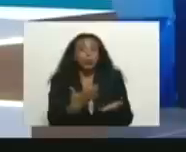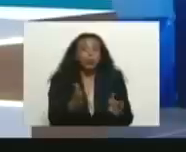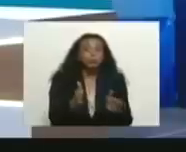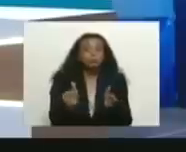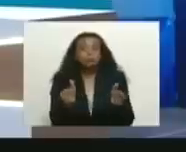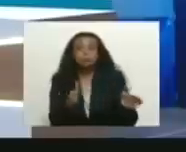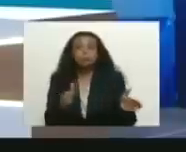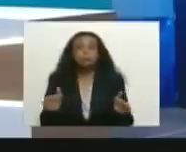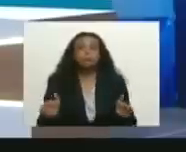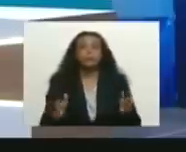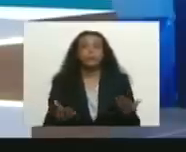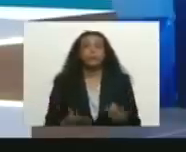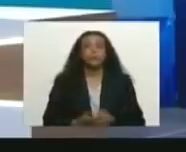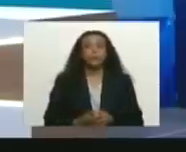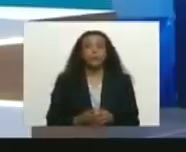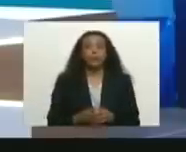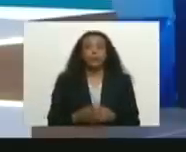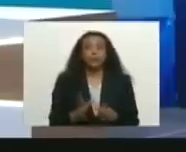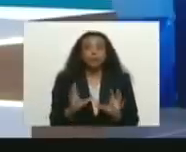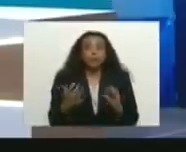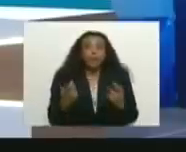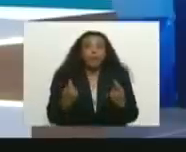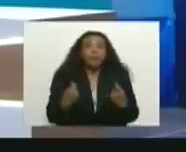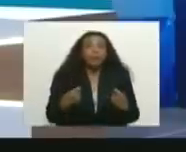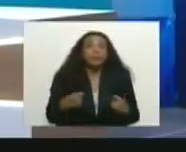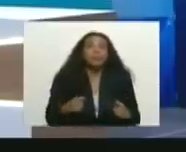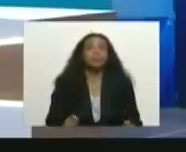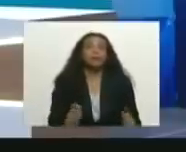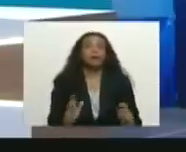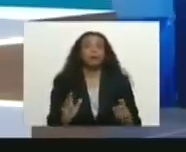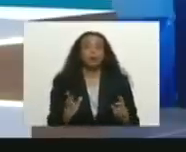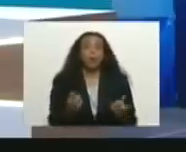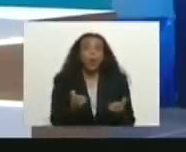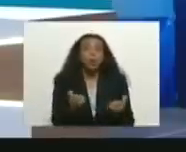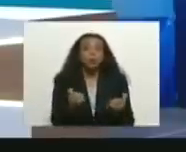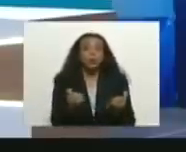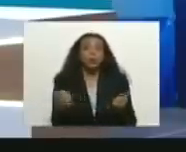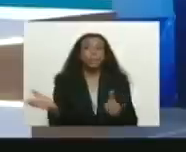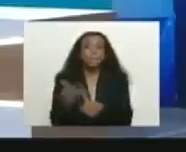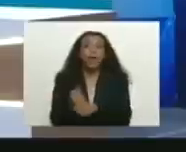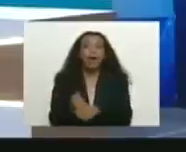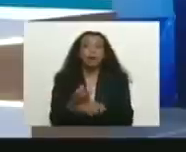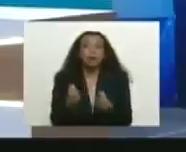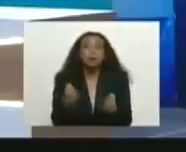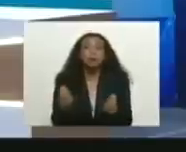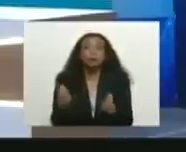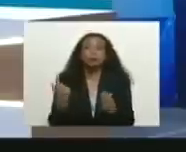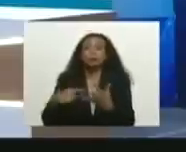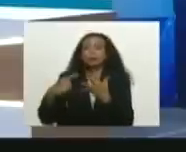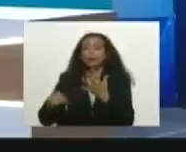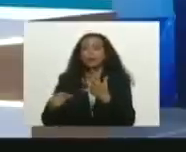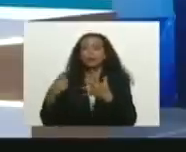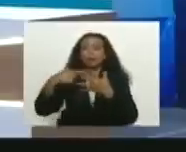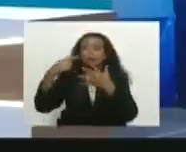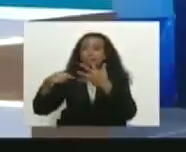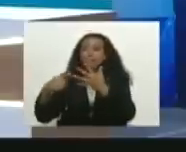menguados. Y tenemos que, los recursos que conseguimos, tantas cosas, ¿ves?